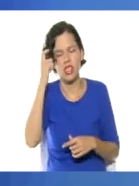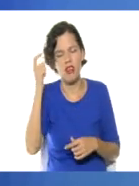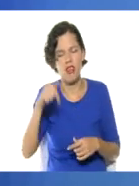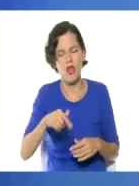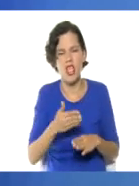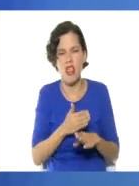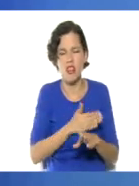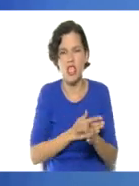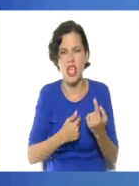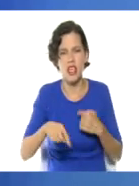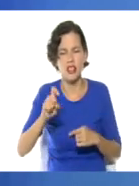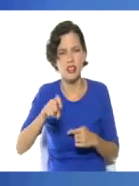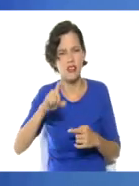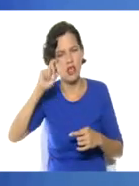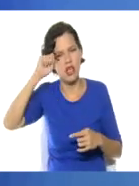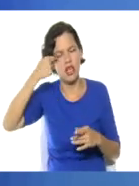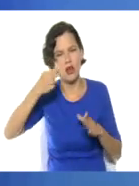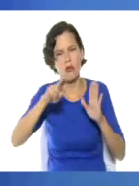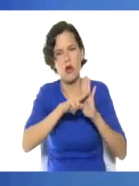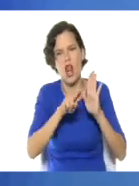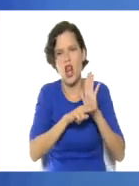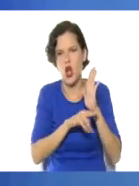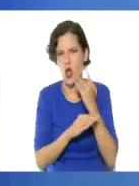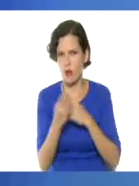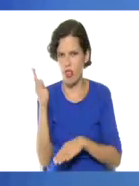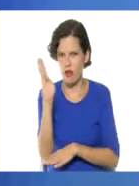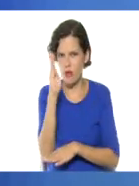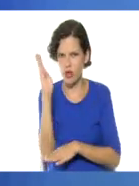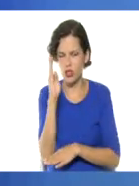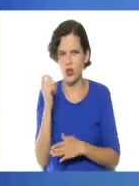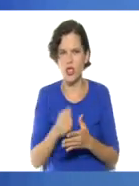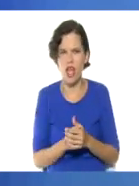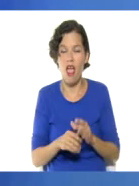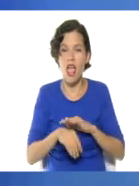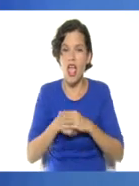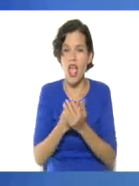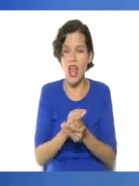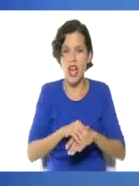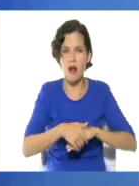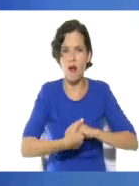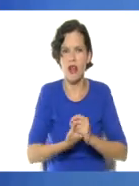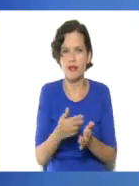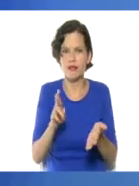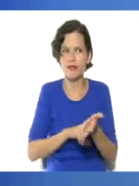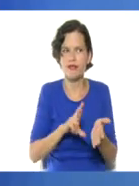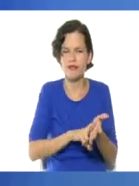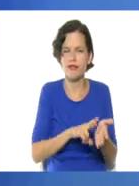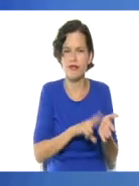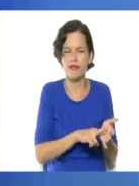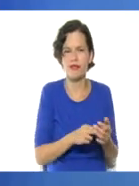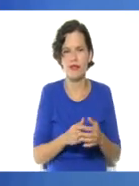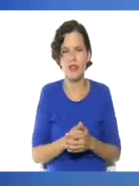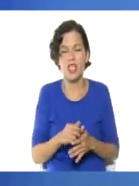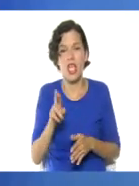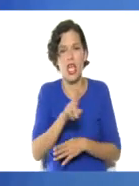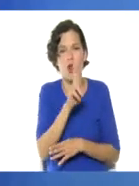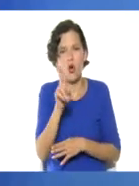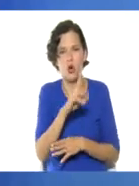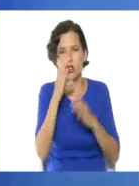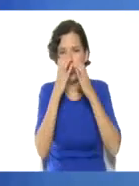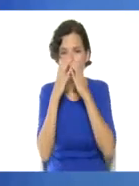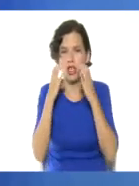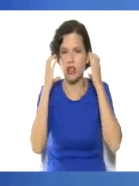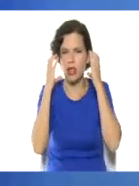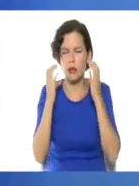antes es necesario que recordemos las medidas de bioseguridad: el lavado frecuentemente de nuestras manos con agua y jabón, el